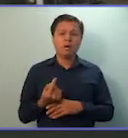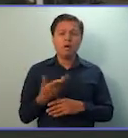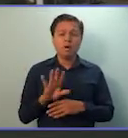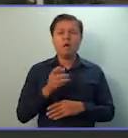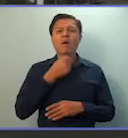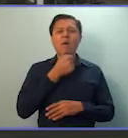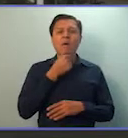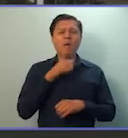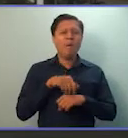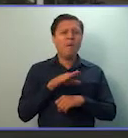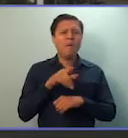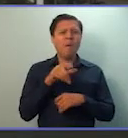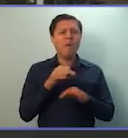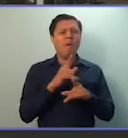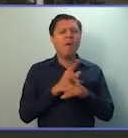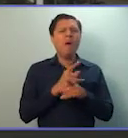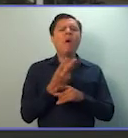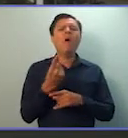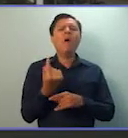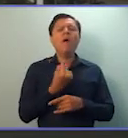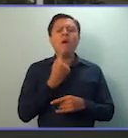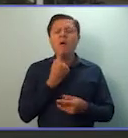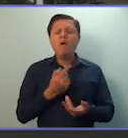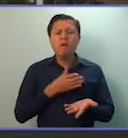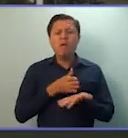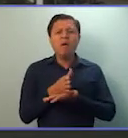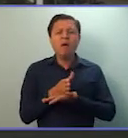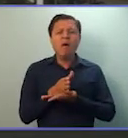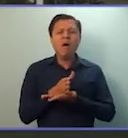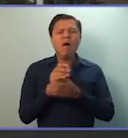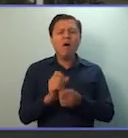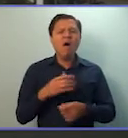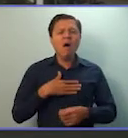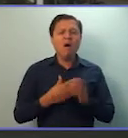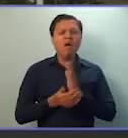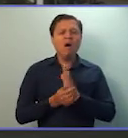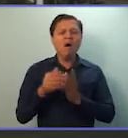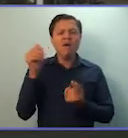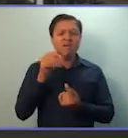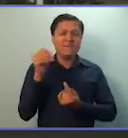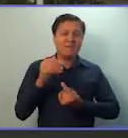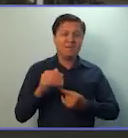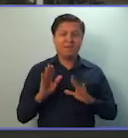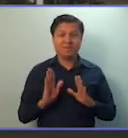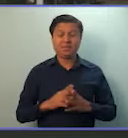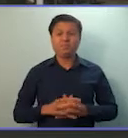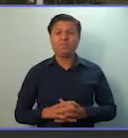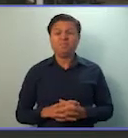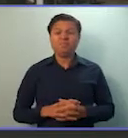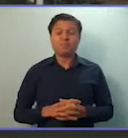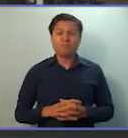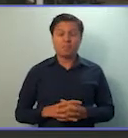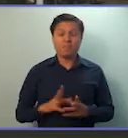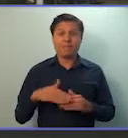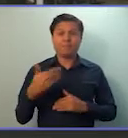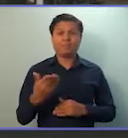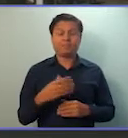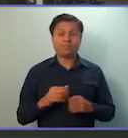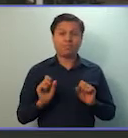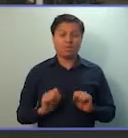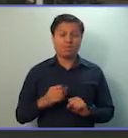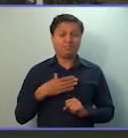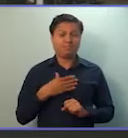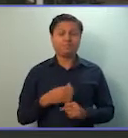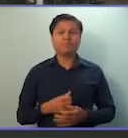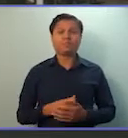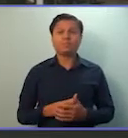notificada debidamente cuántas de esas van recibir la capacitación y para posteriormente extender en la